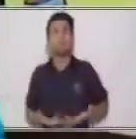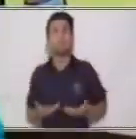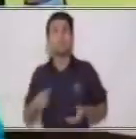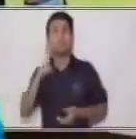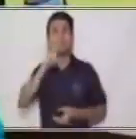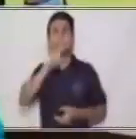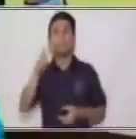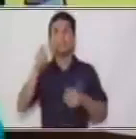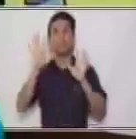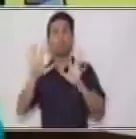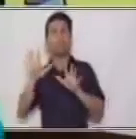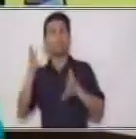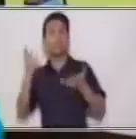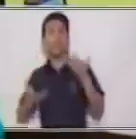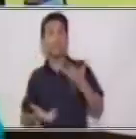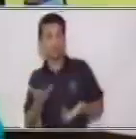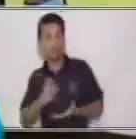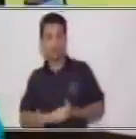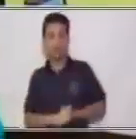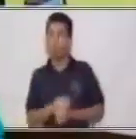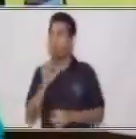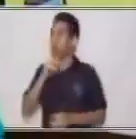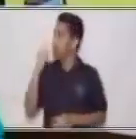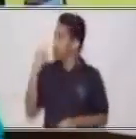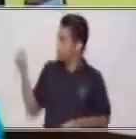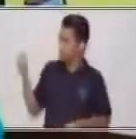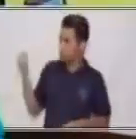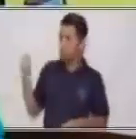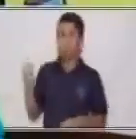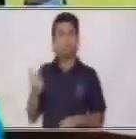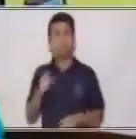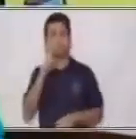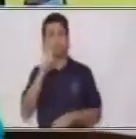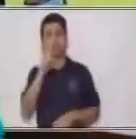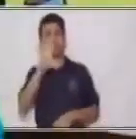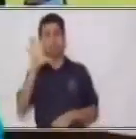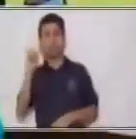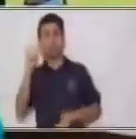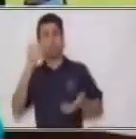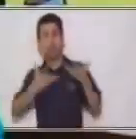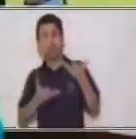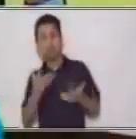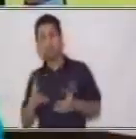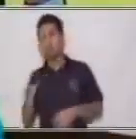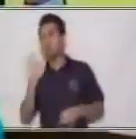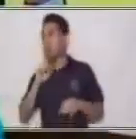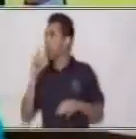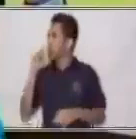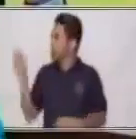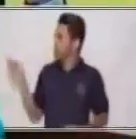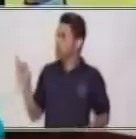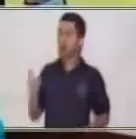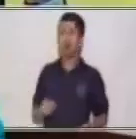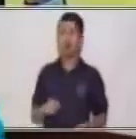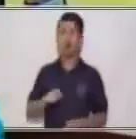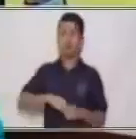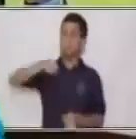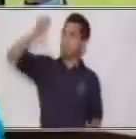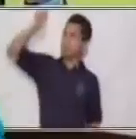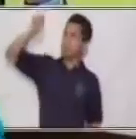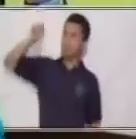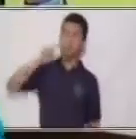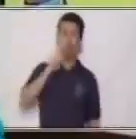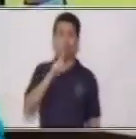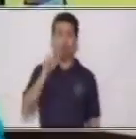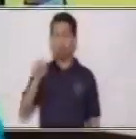altura, 150 libras, depende de la altura, o podemos decir, mide 1,50 pero pesa